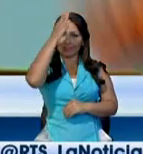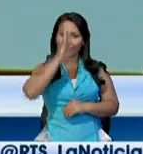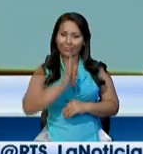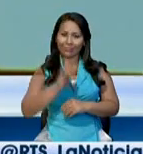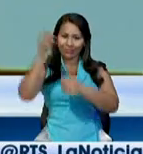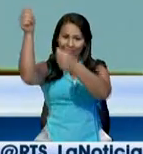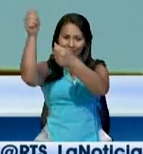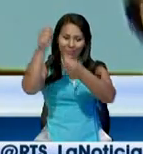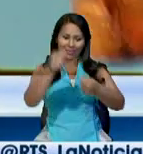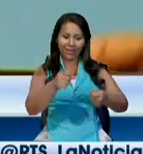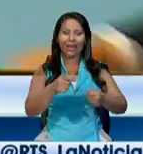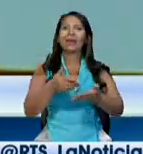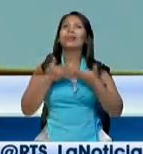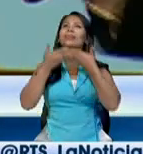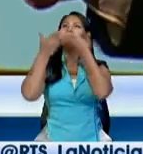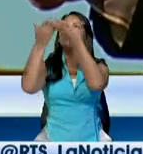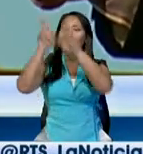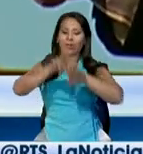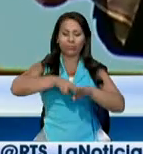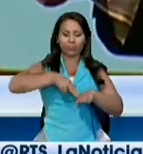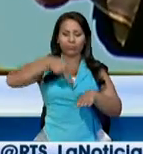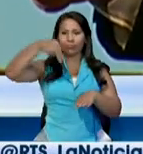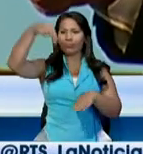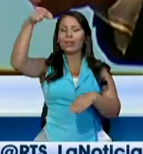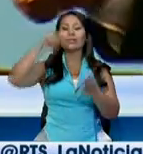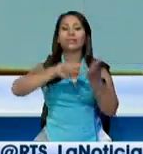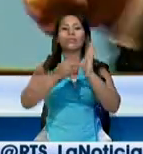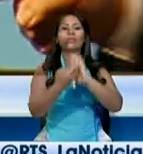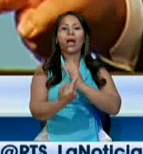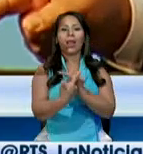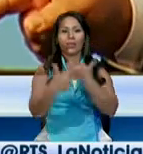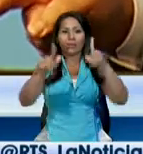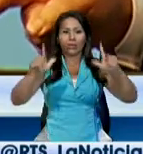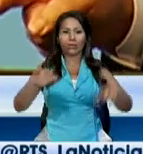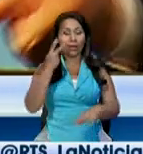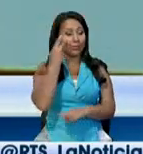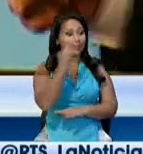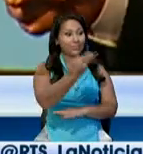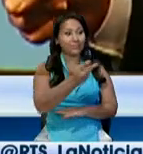elevar el alma. Eso es libertad. Informó Jorge Escobar.